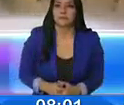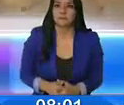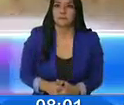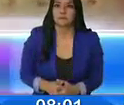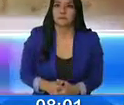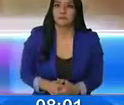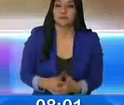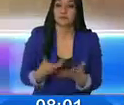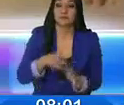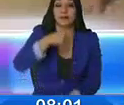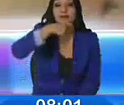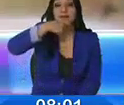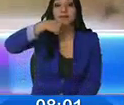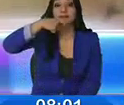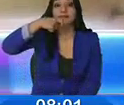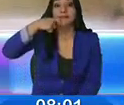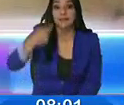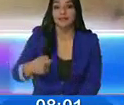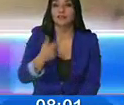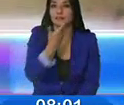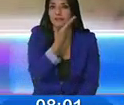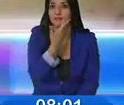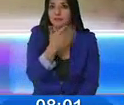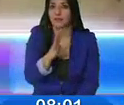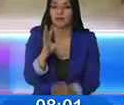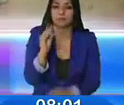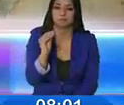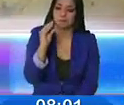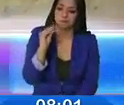está en estado sólido, en estado